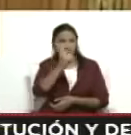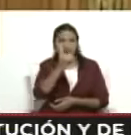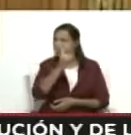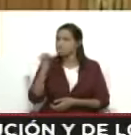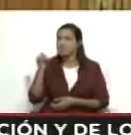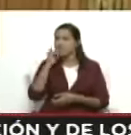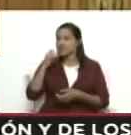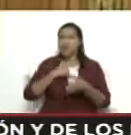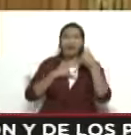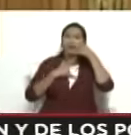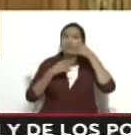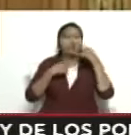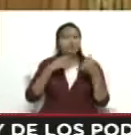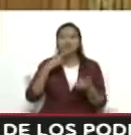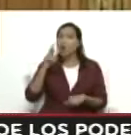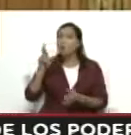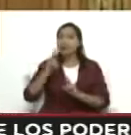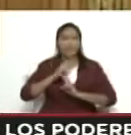Unas ratas.